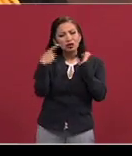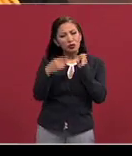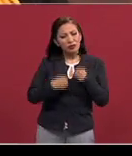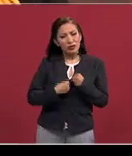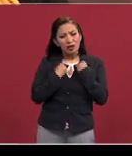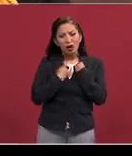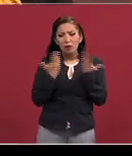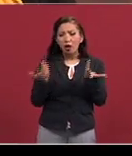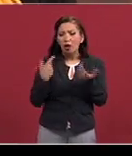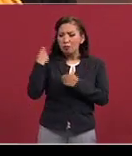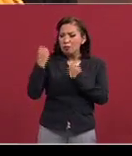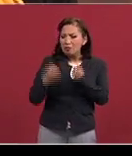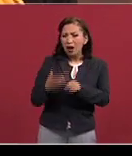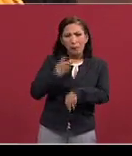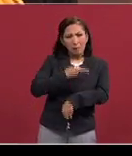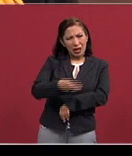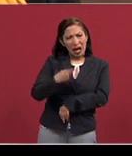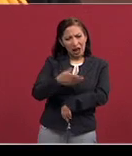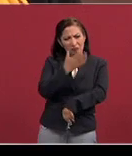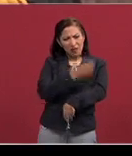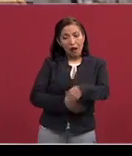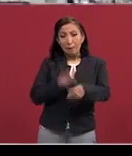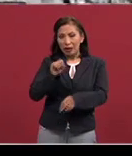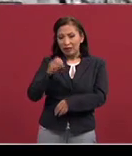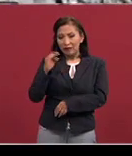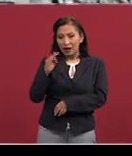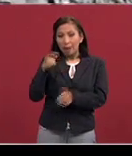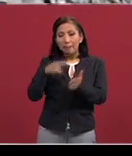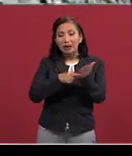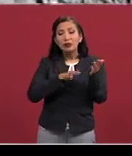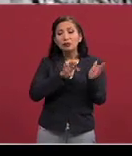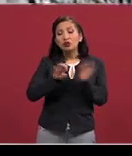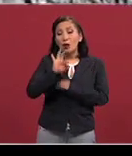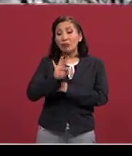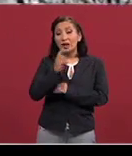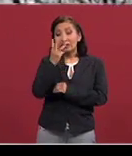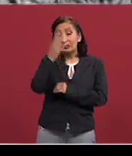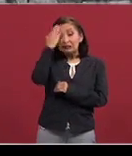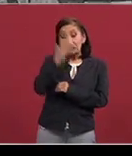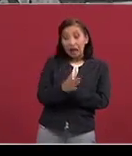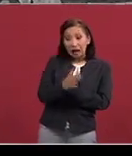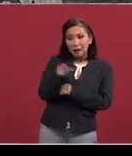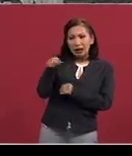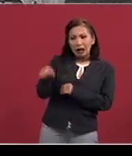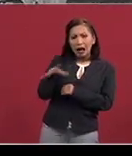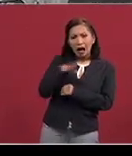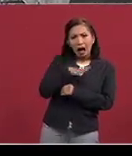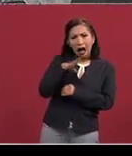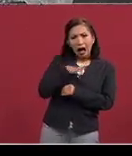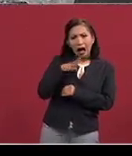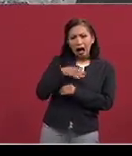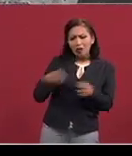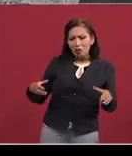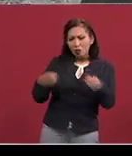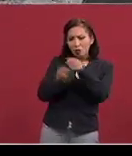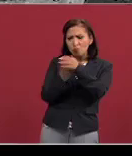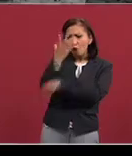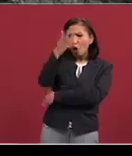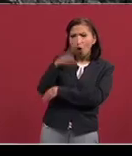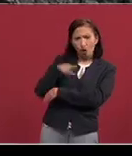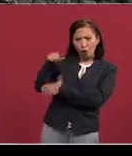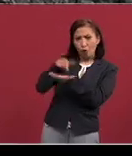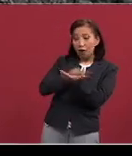de perder una pierna, porque el 20 de febrero de 1943, cuando se entera de que hay la erupción de un